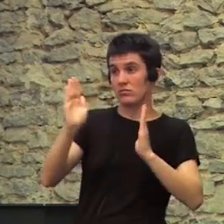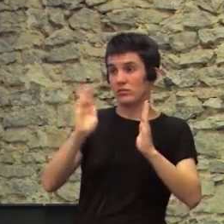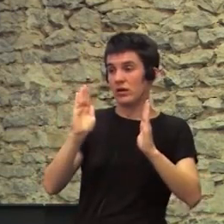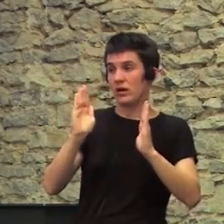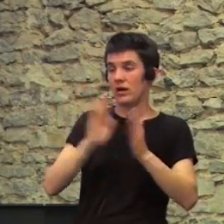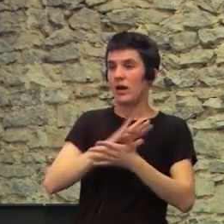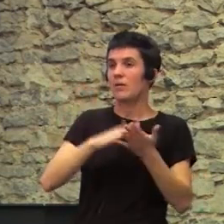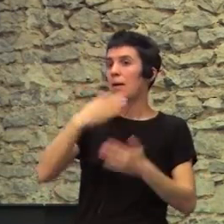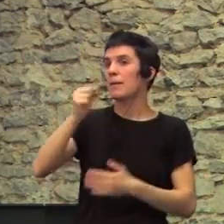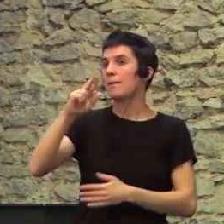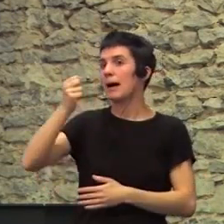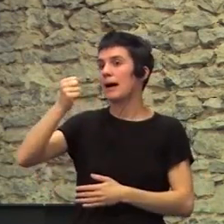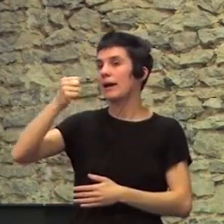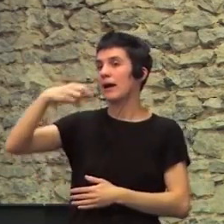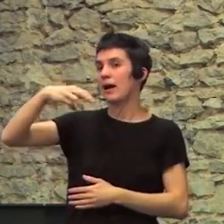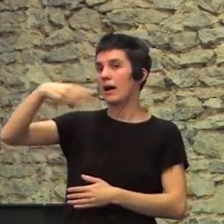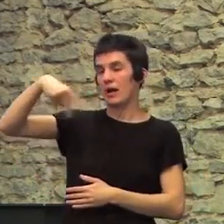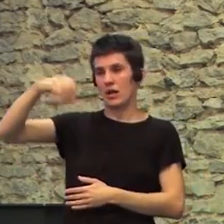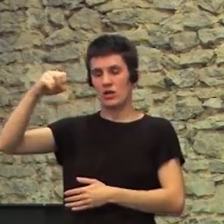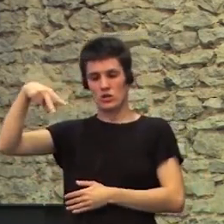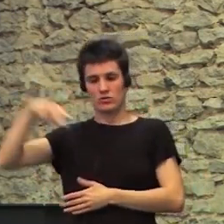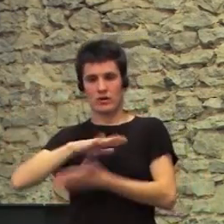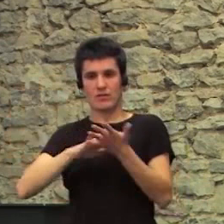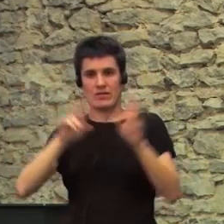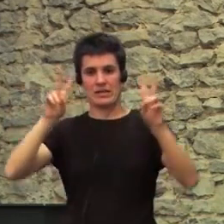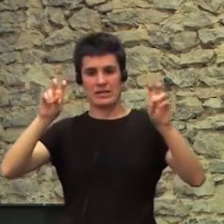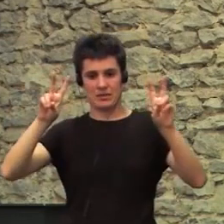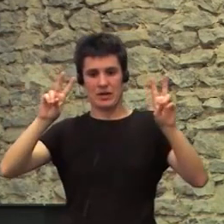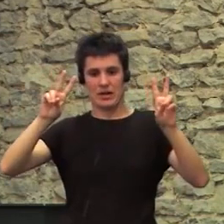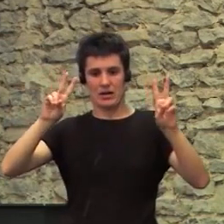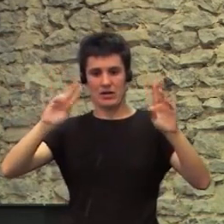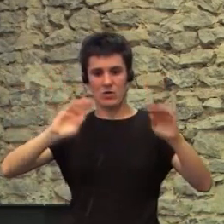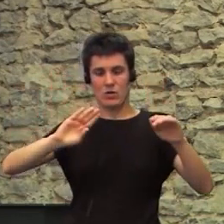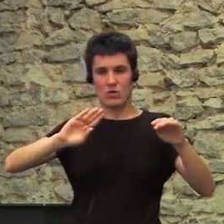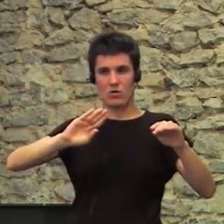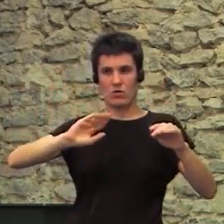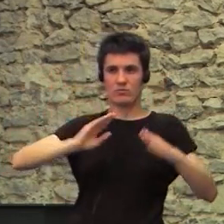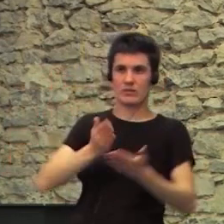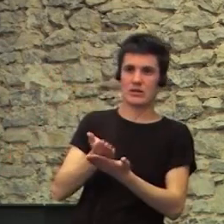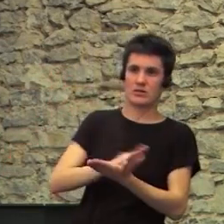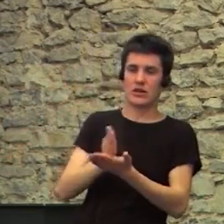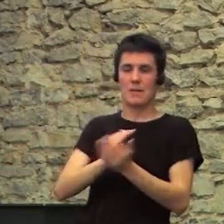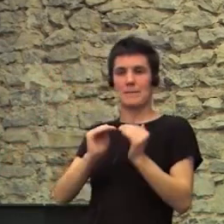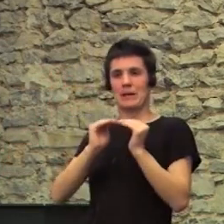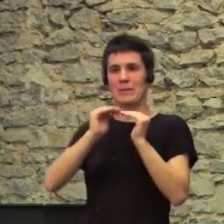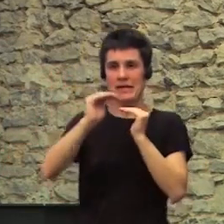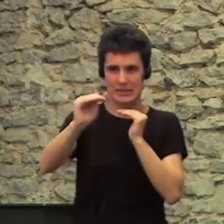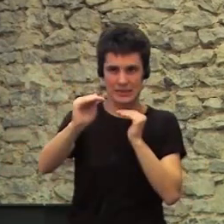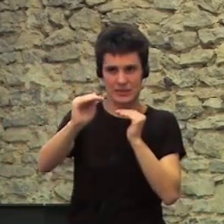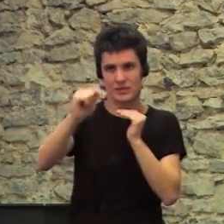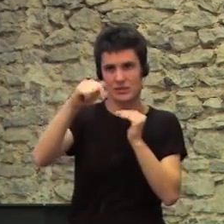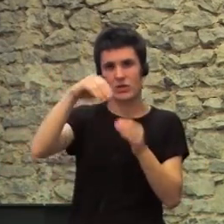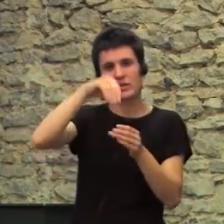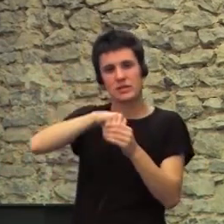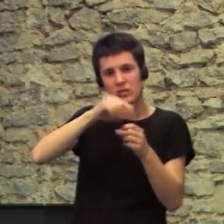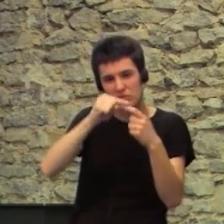hablaba Marañón de intersexualidades permanentes, y ahí englobaba todo este tipo de intersexualidades, y